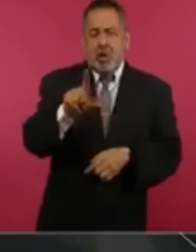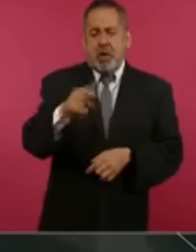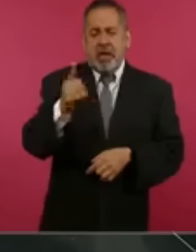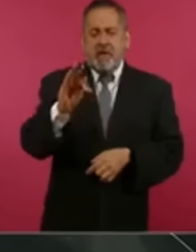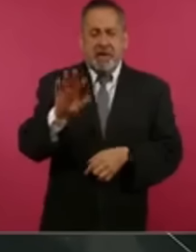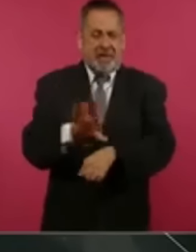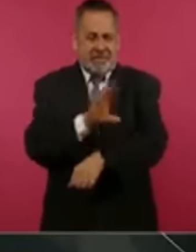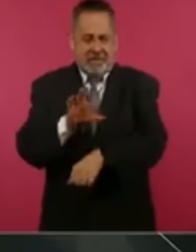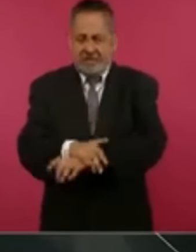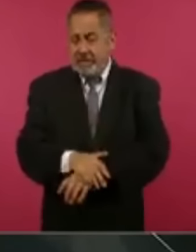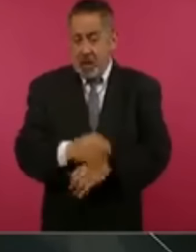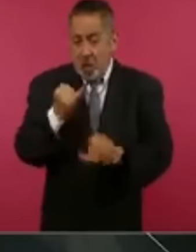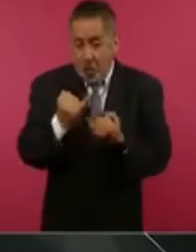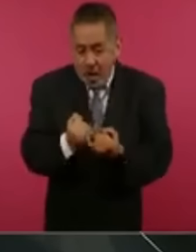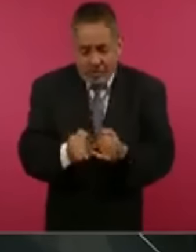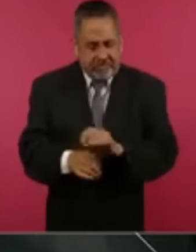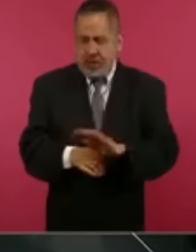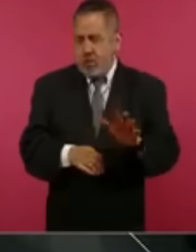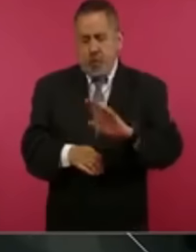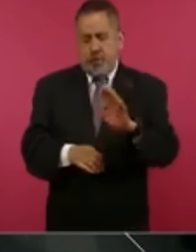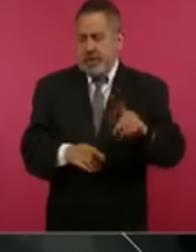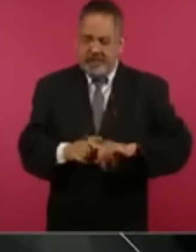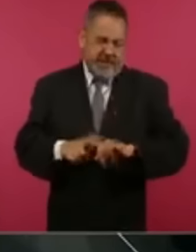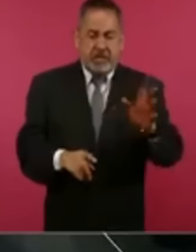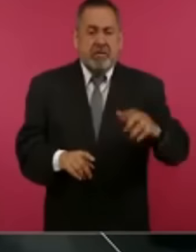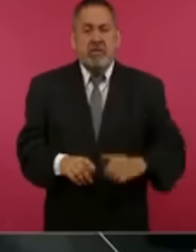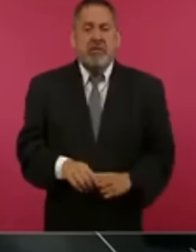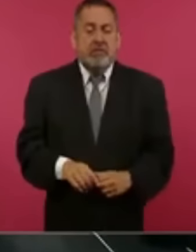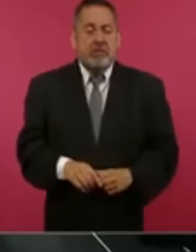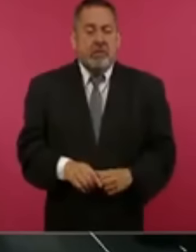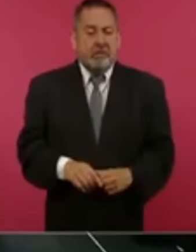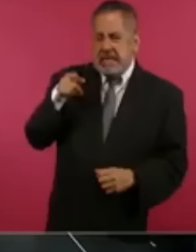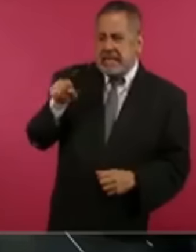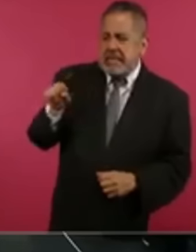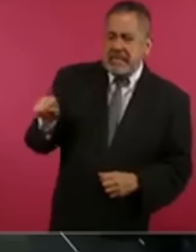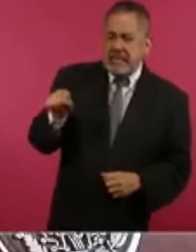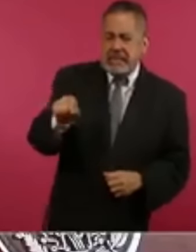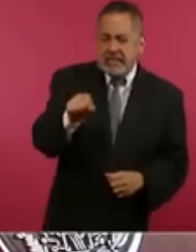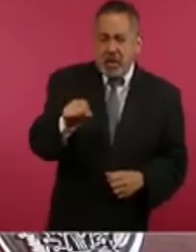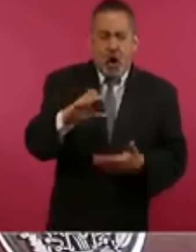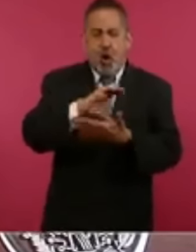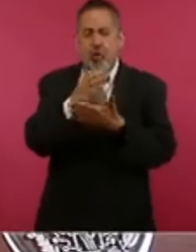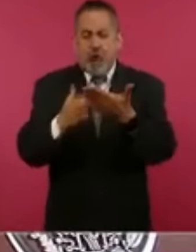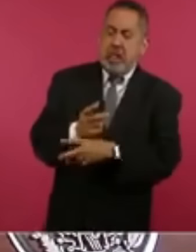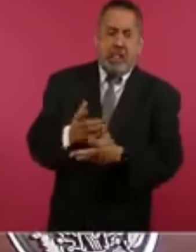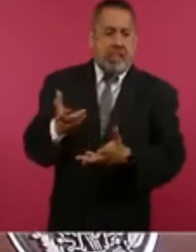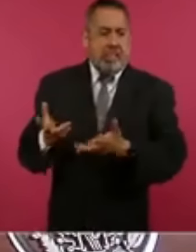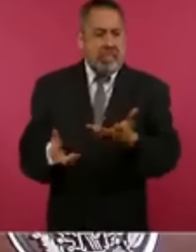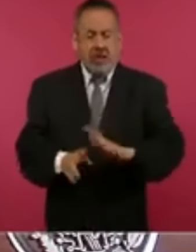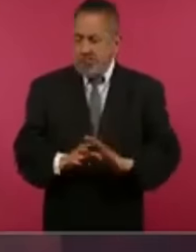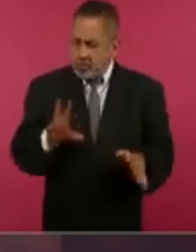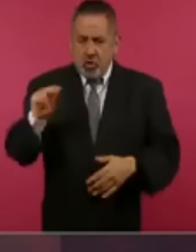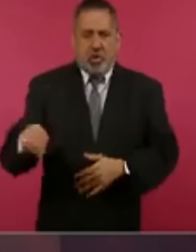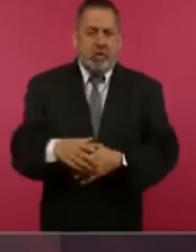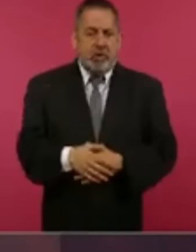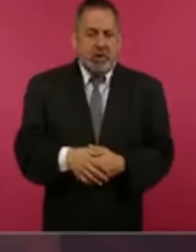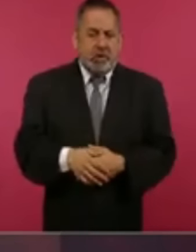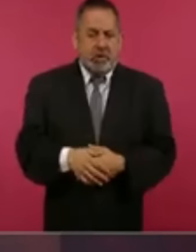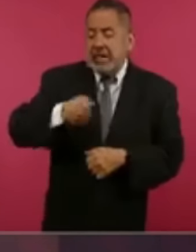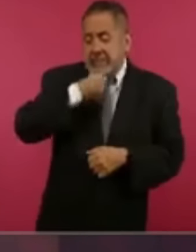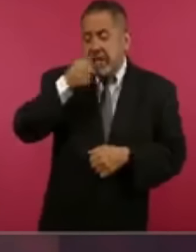electricistas. Ya no es el tiempo en que se mutilaban los contratos colectivos para aumentar la edad